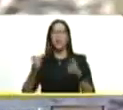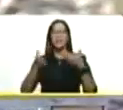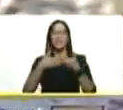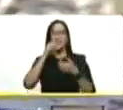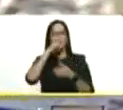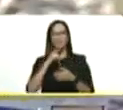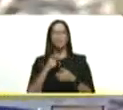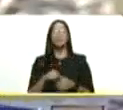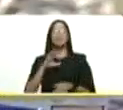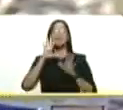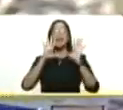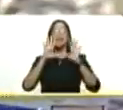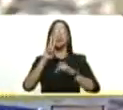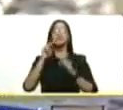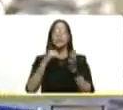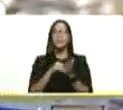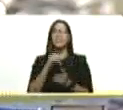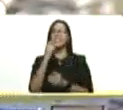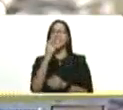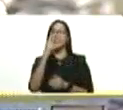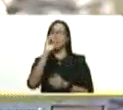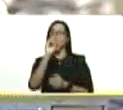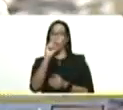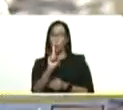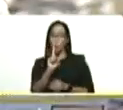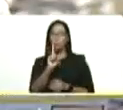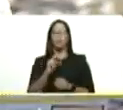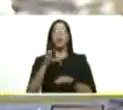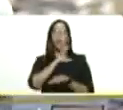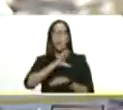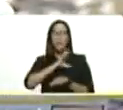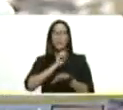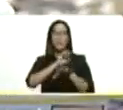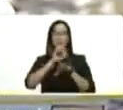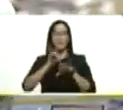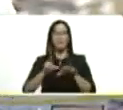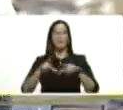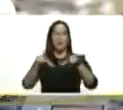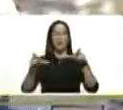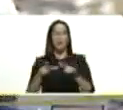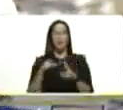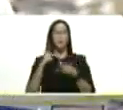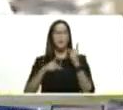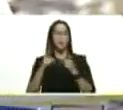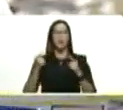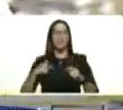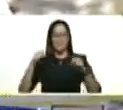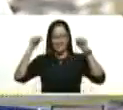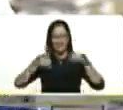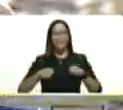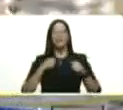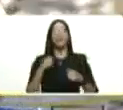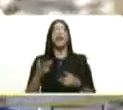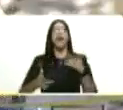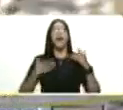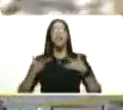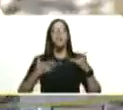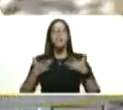que 12.101 comités locales de abastecimiento y producción hoy en día tengan actividad productiva, con más